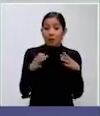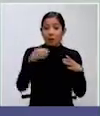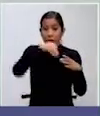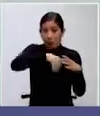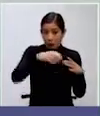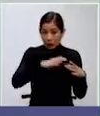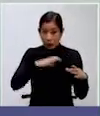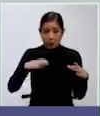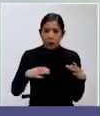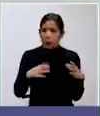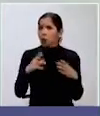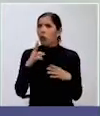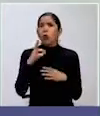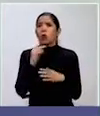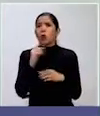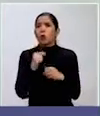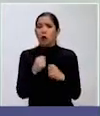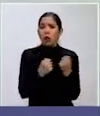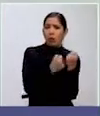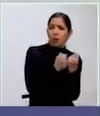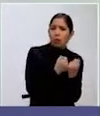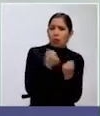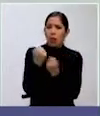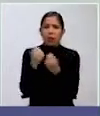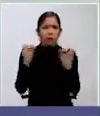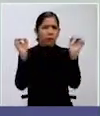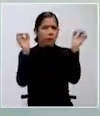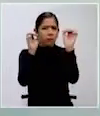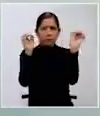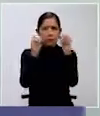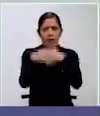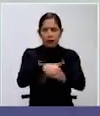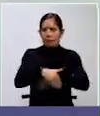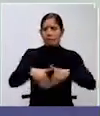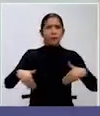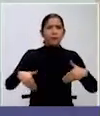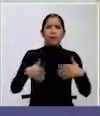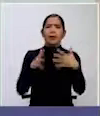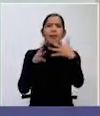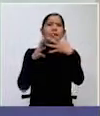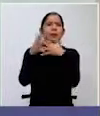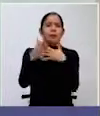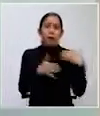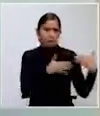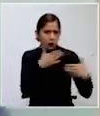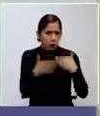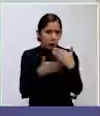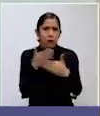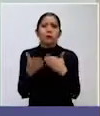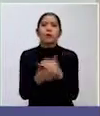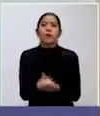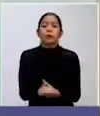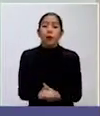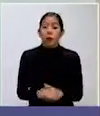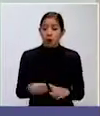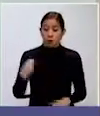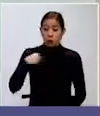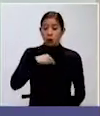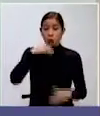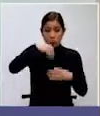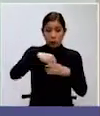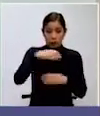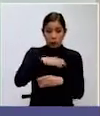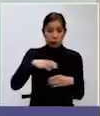podemos prejuzgar, ¿no? Ha sido un proceso transparente, donde inclusive los adscritos hemos